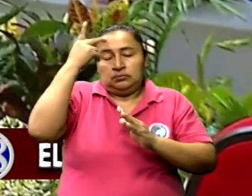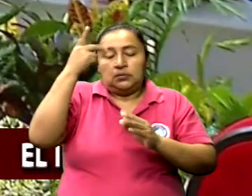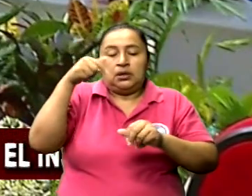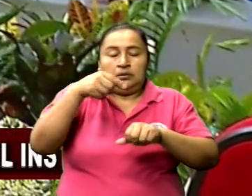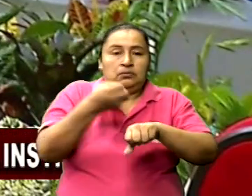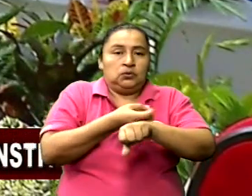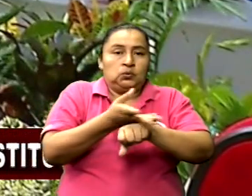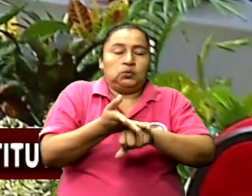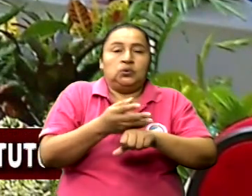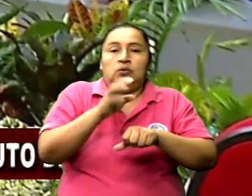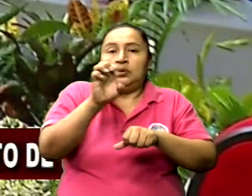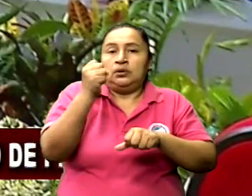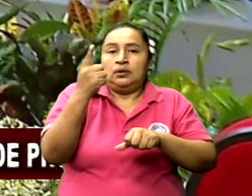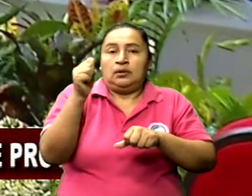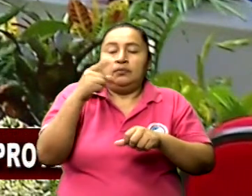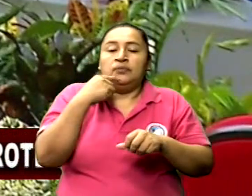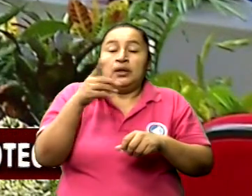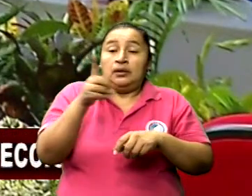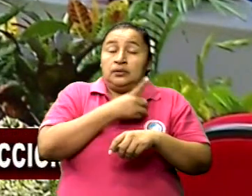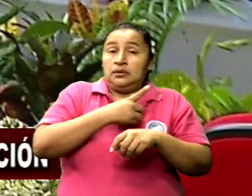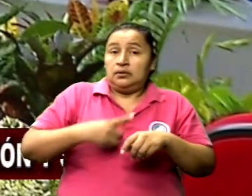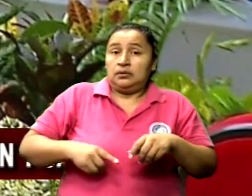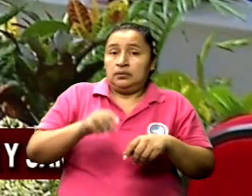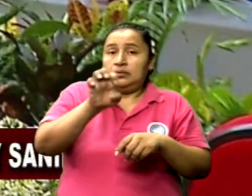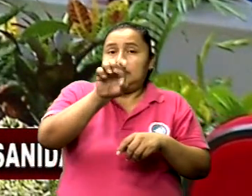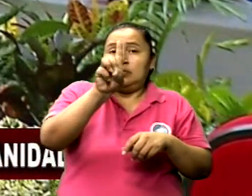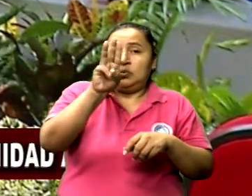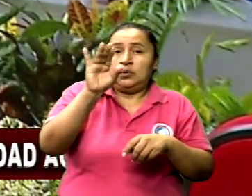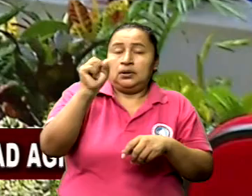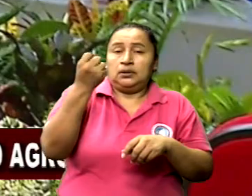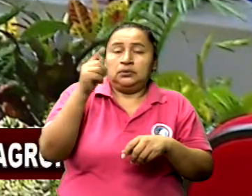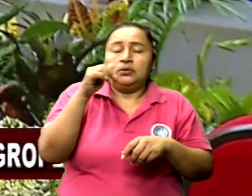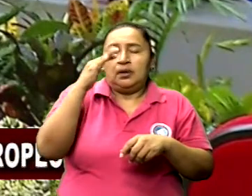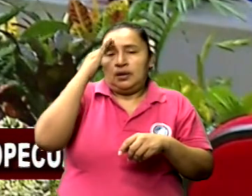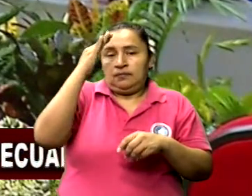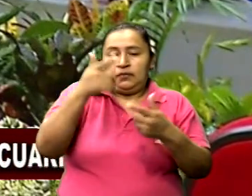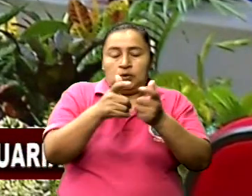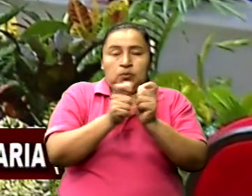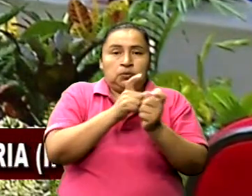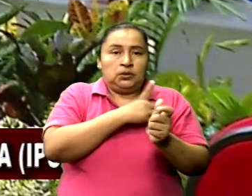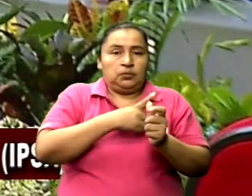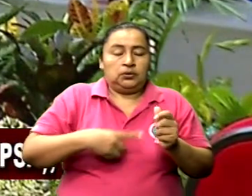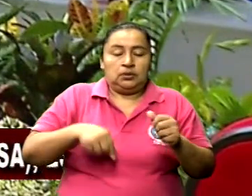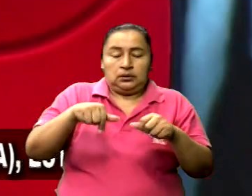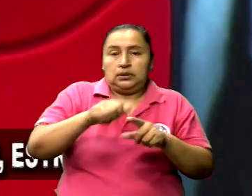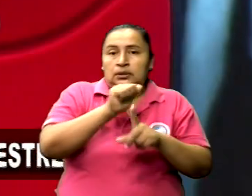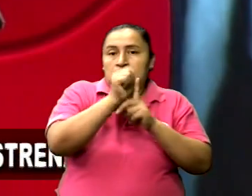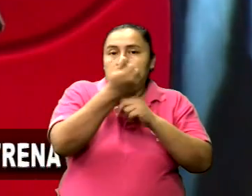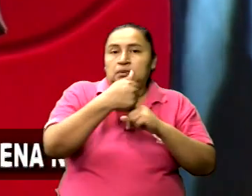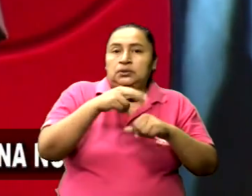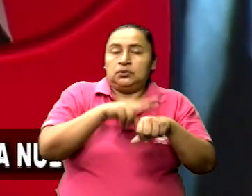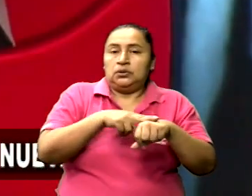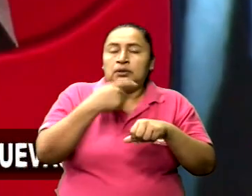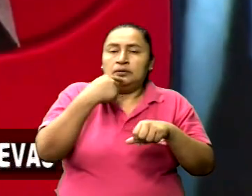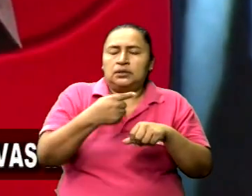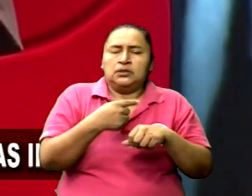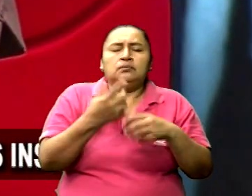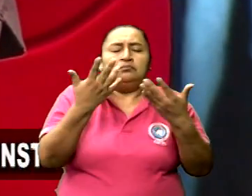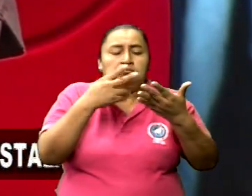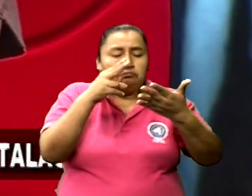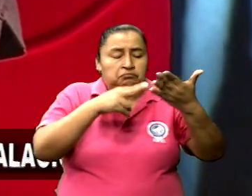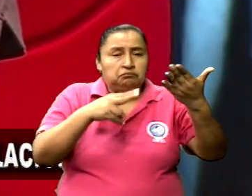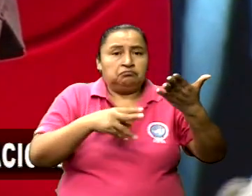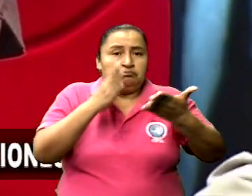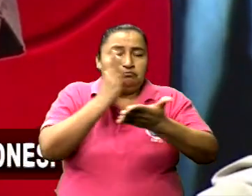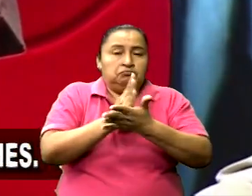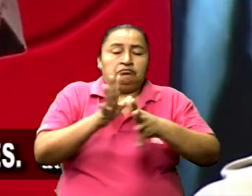Estado. El diputado Edwin Castro, jefe de la bancada del FSLN en la Asamblea Nacional, leyó la resolución